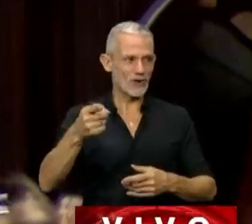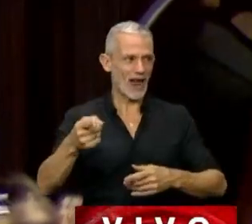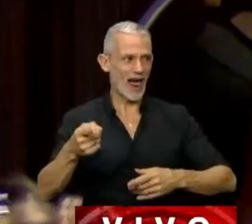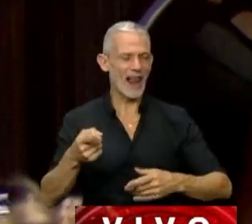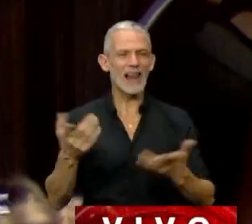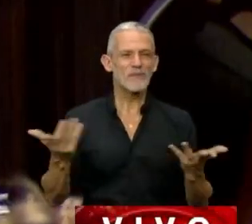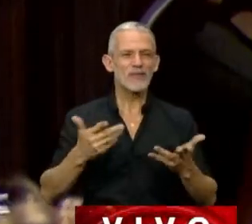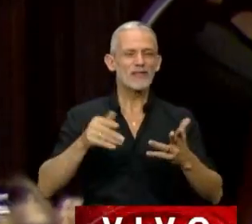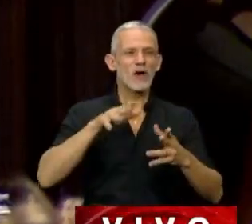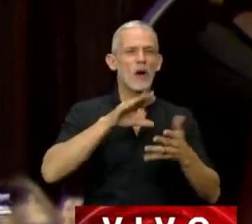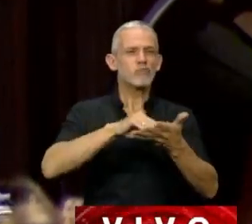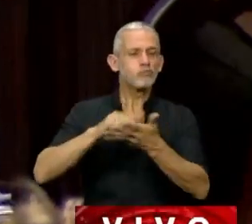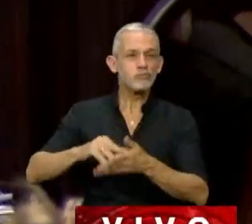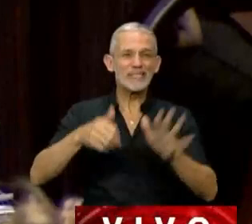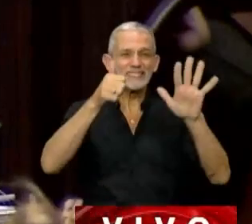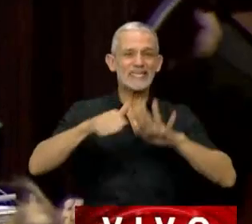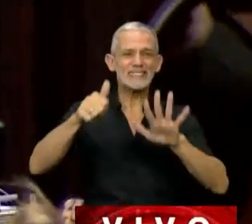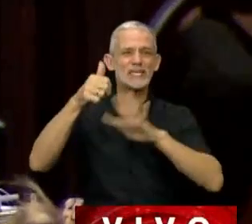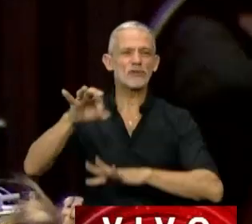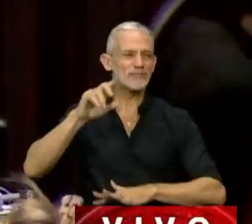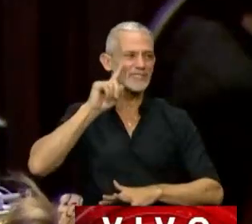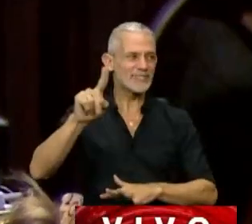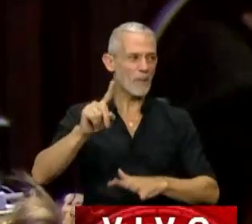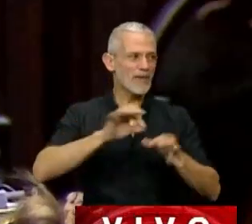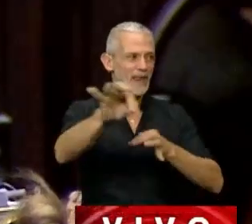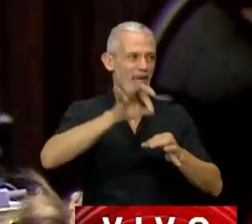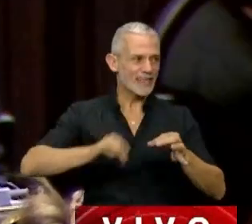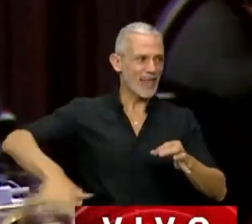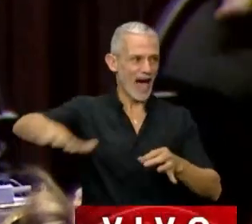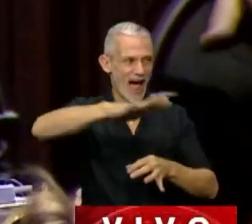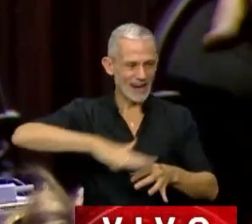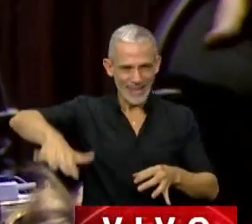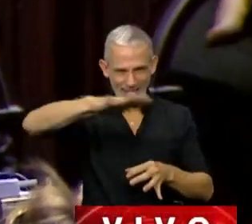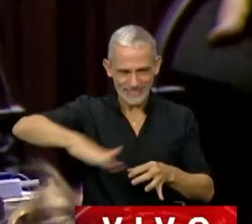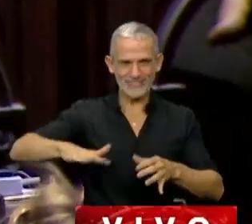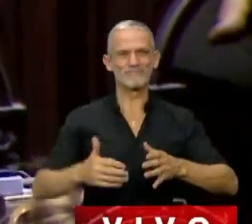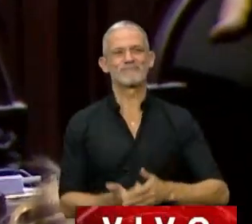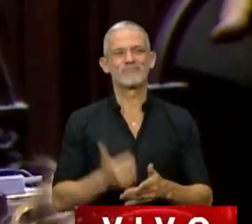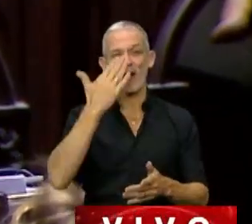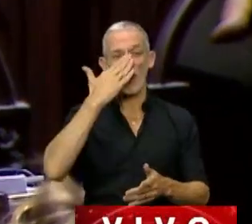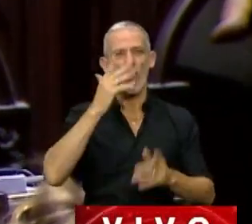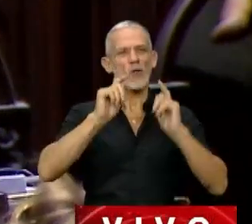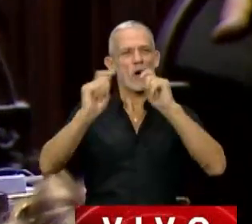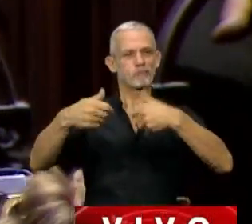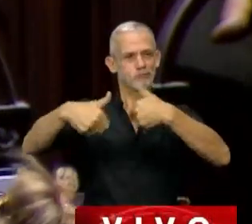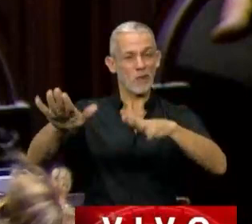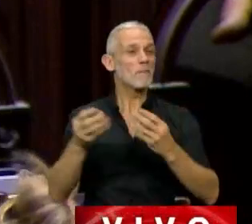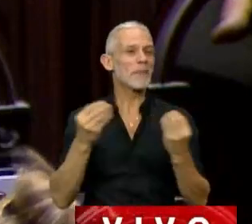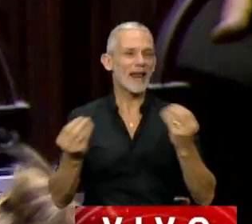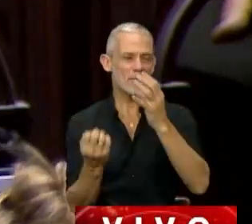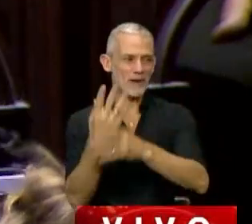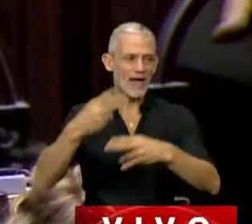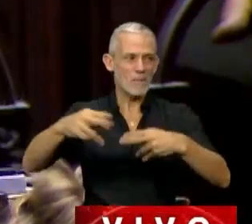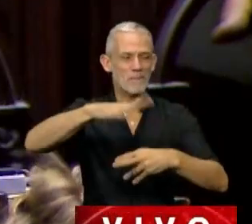de la jurisdicción ambiental de 660.000 hectáreas que cede la provincia de Córdoba para la conformación